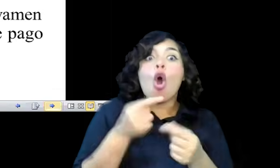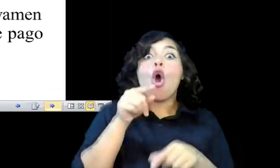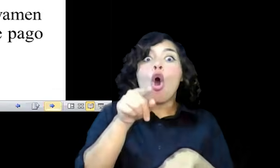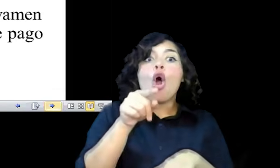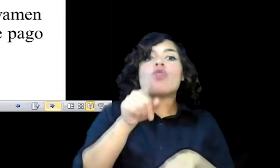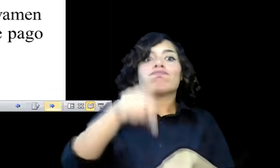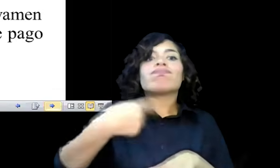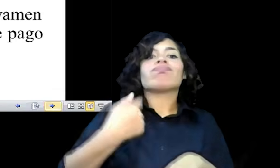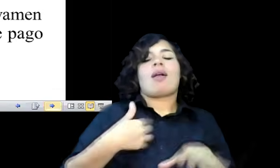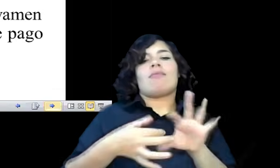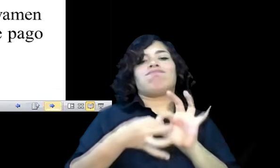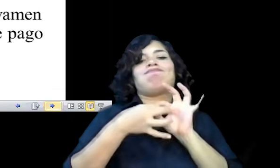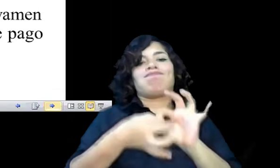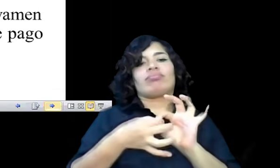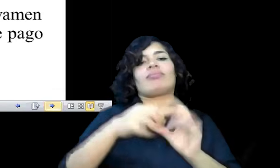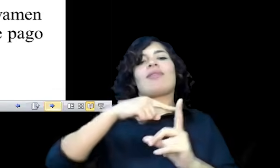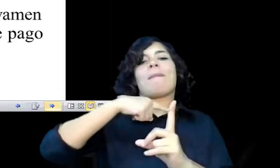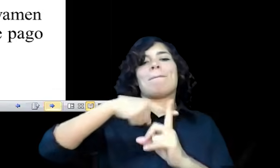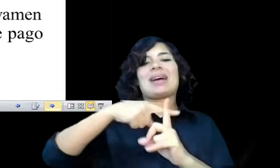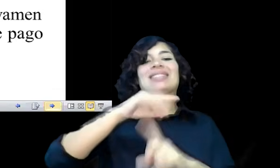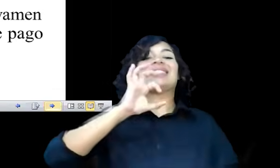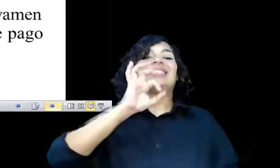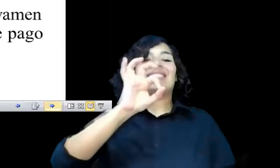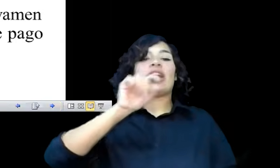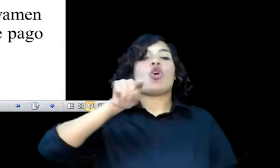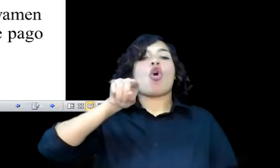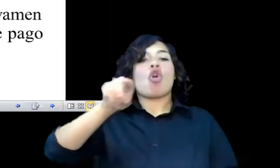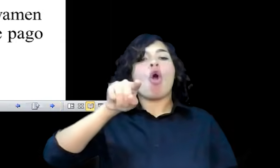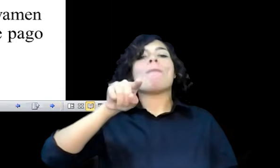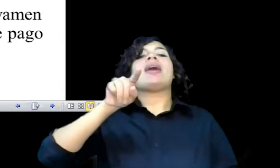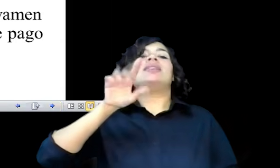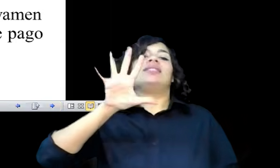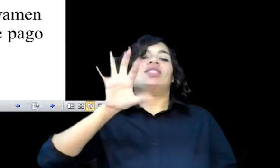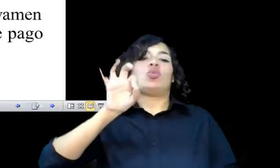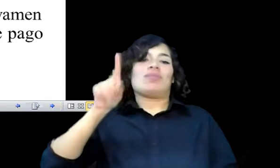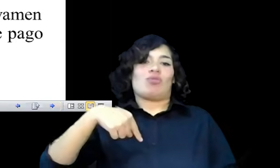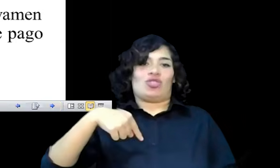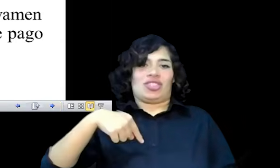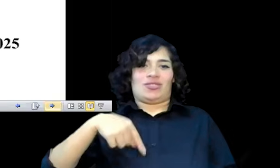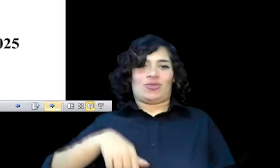a aplicar la alícuota plana del 0,50%.